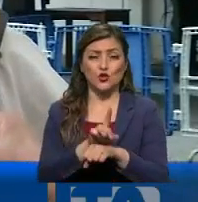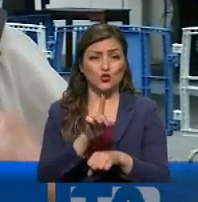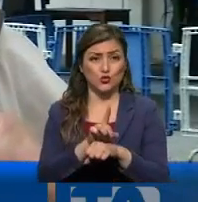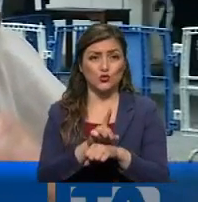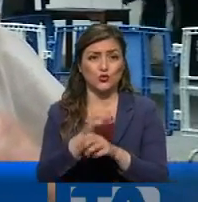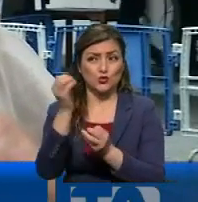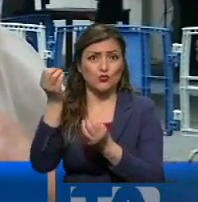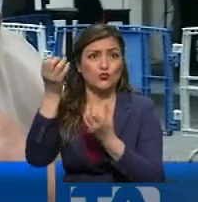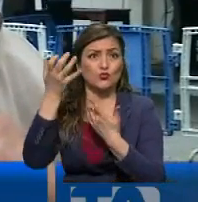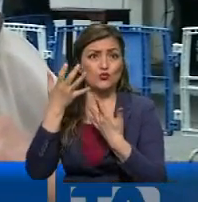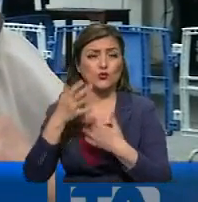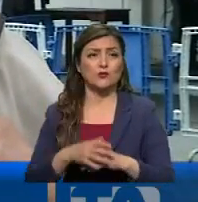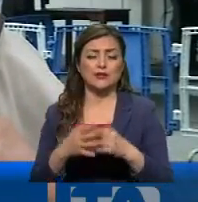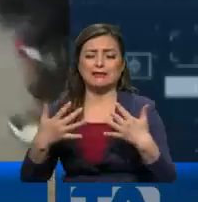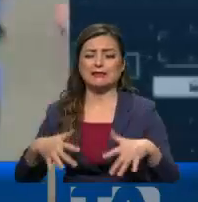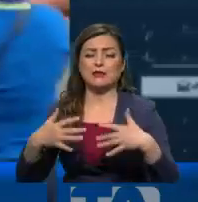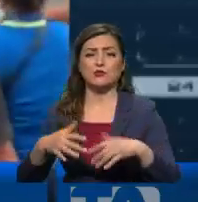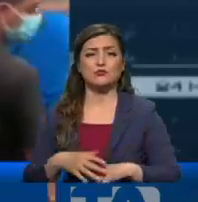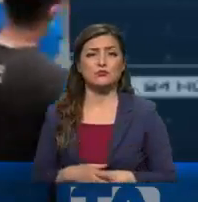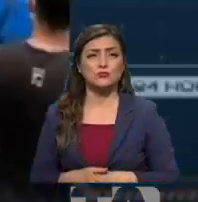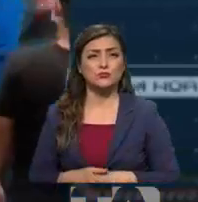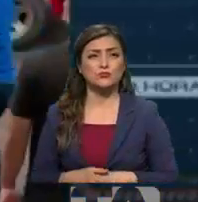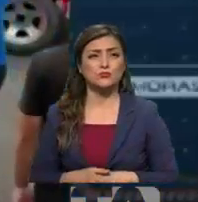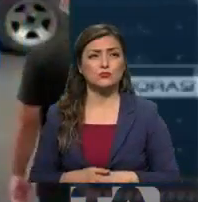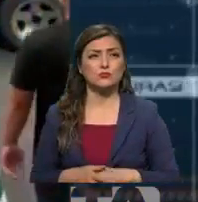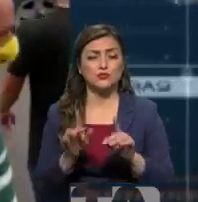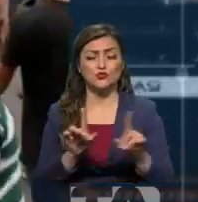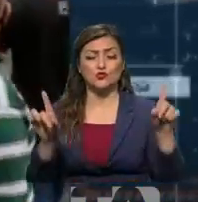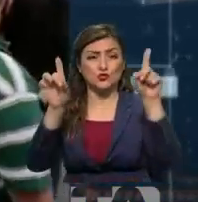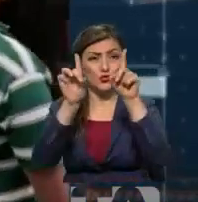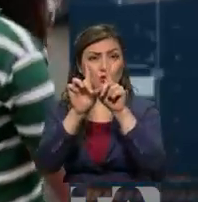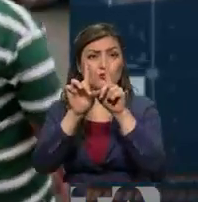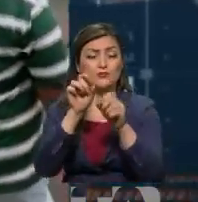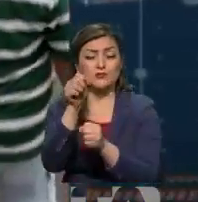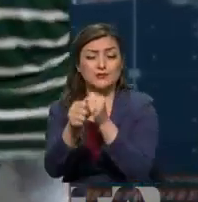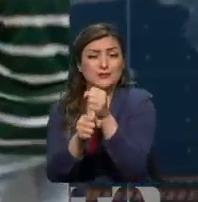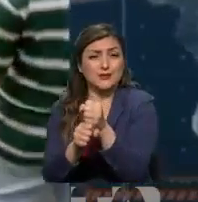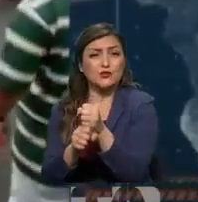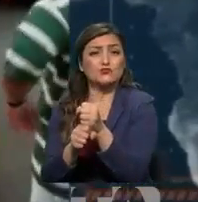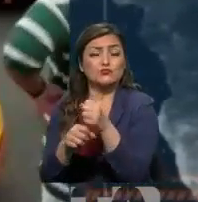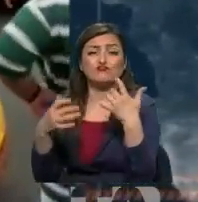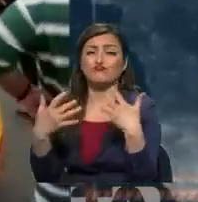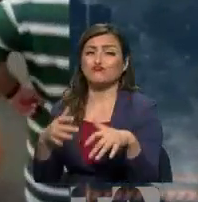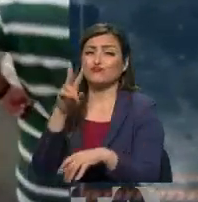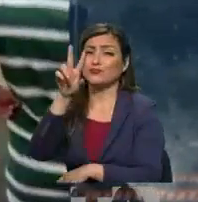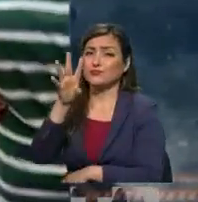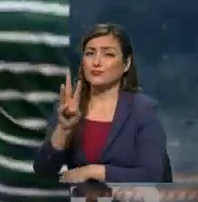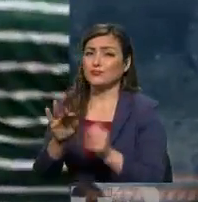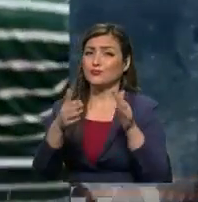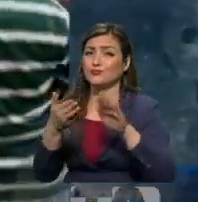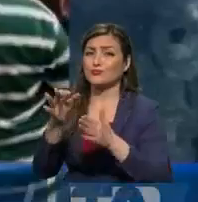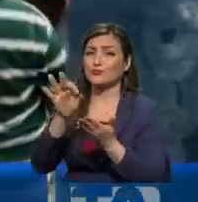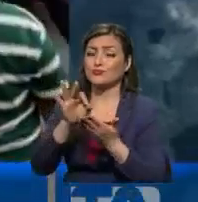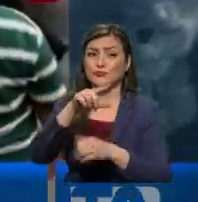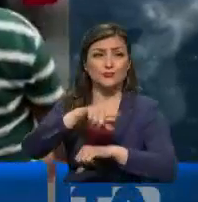aquí, informaron que está muy grave. De acuerdo con los datos proporcionados en lo que va del año, se han registrado 26 muertes en el